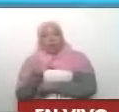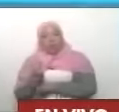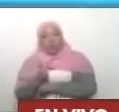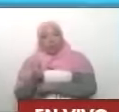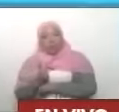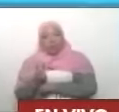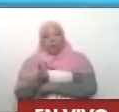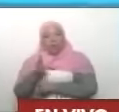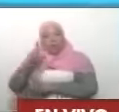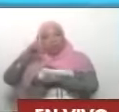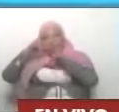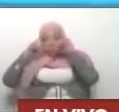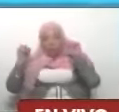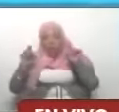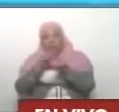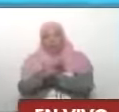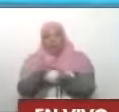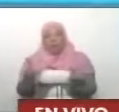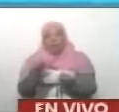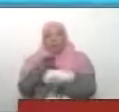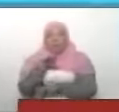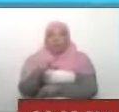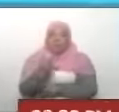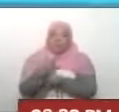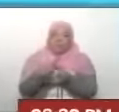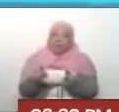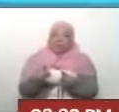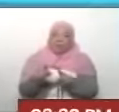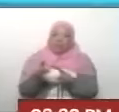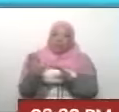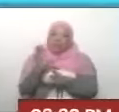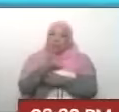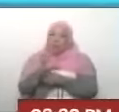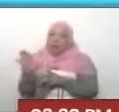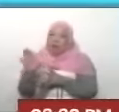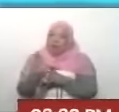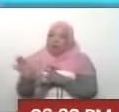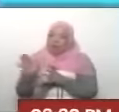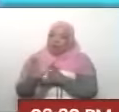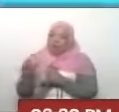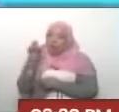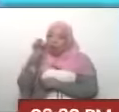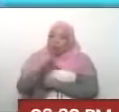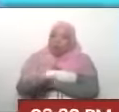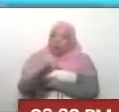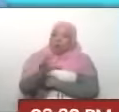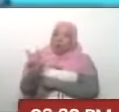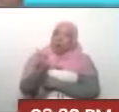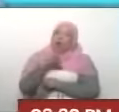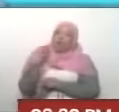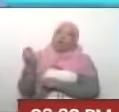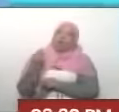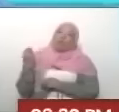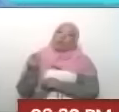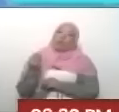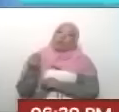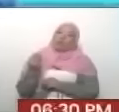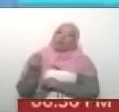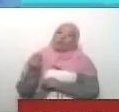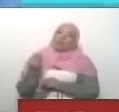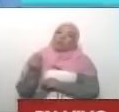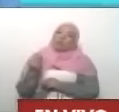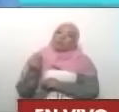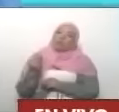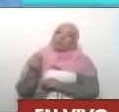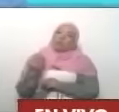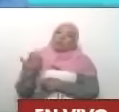la expectativa, la emoción, pero algo que es característico del pueblo venezolano y de su juventud es las ganas de echar